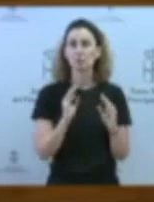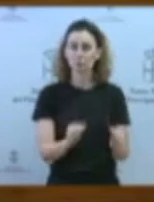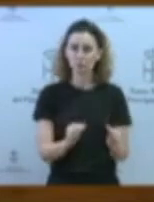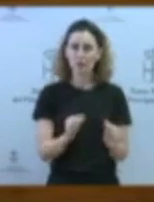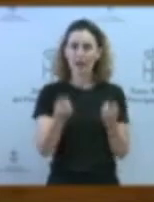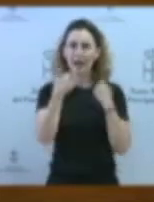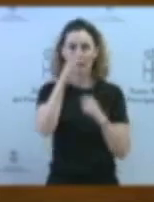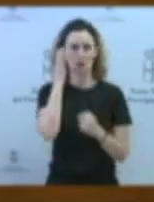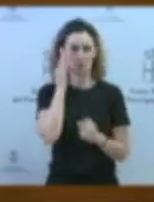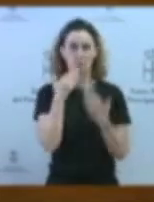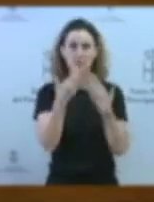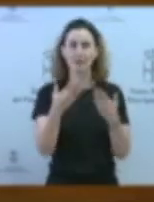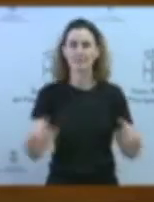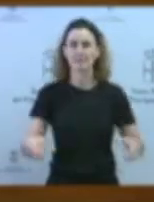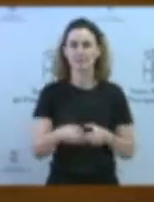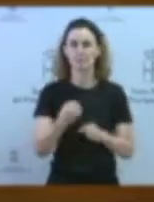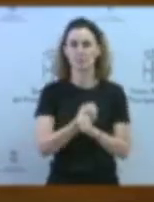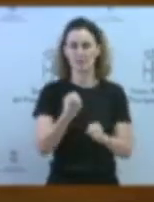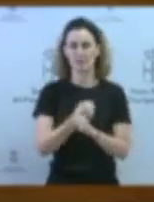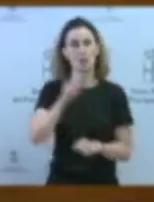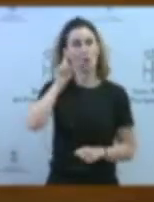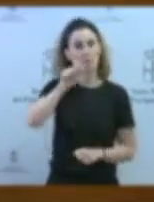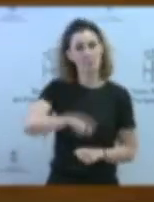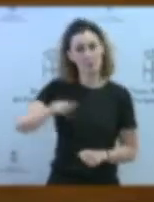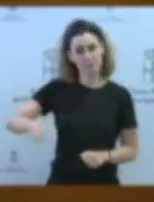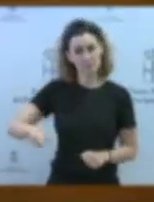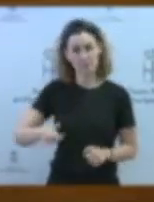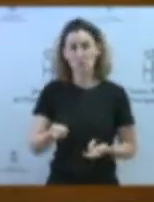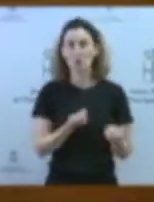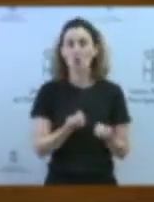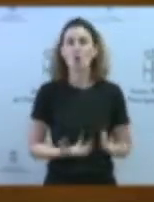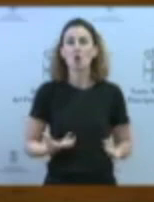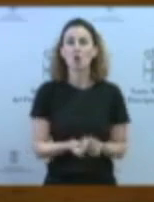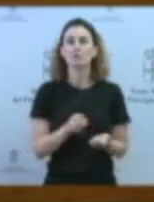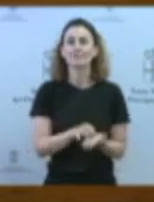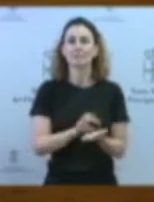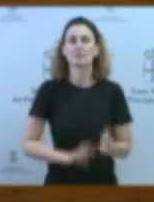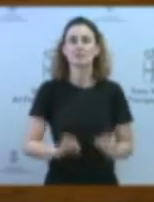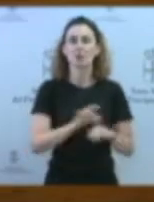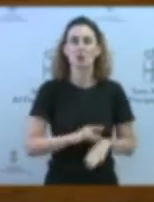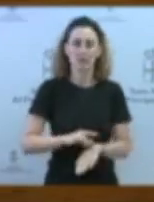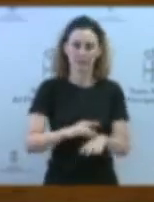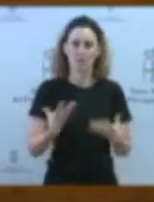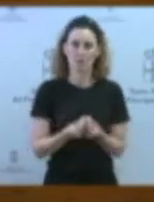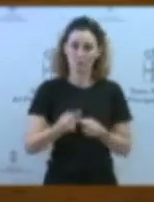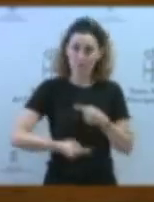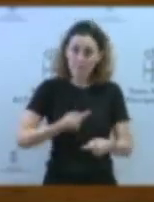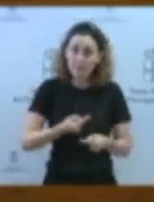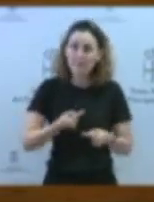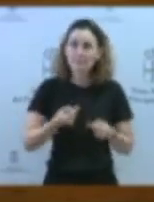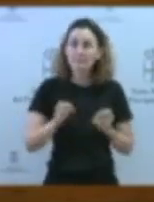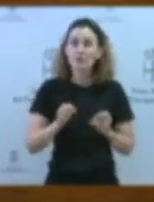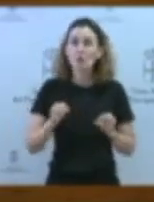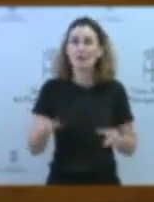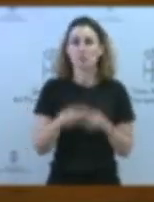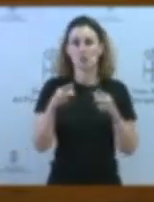del profesorado, en coordinación con los servicios especializados de orientación, con las familias, los agentes comunitarios y la administración educativa.